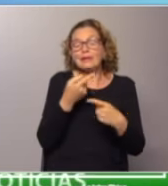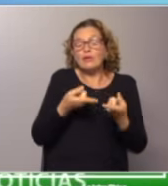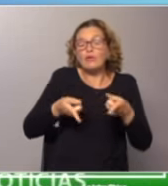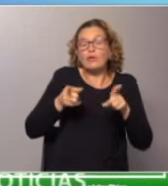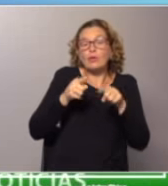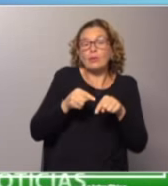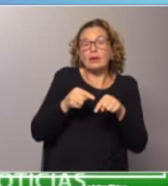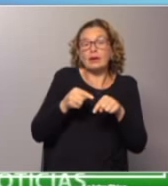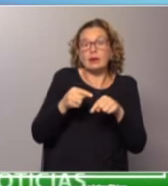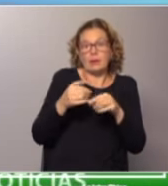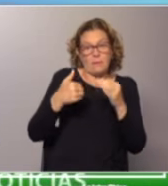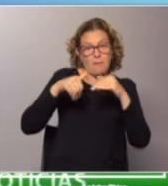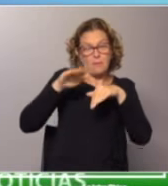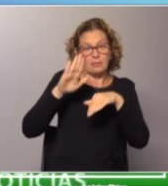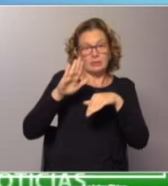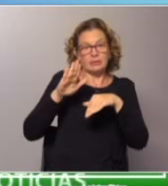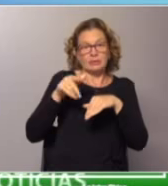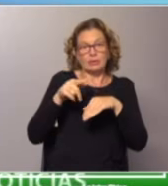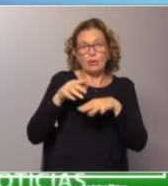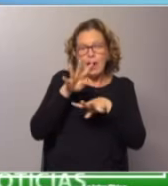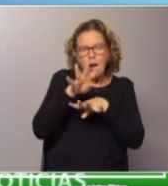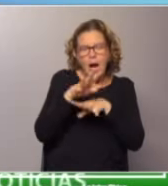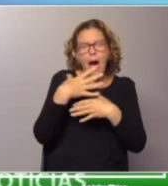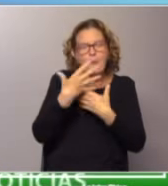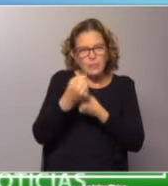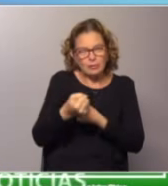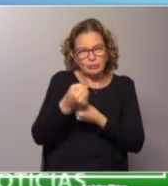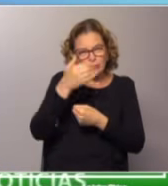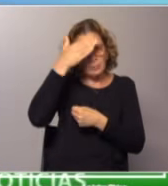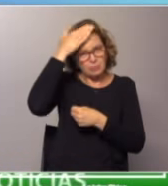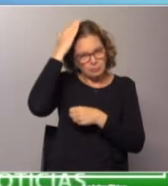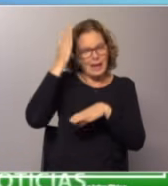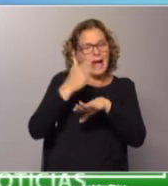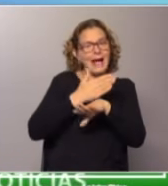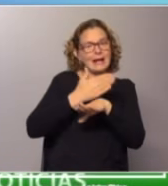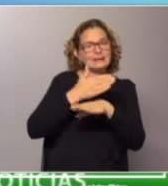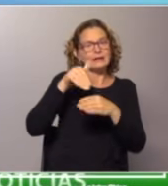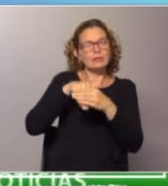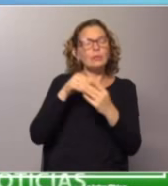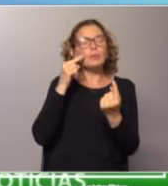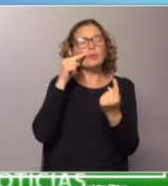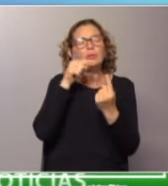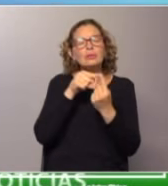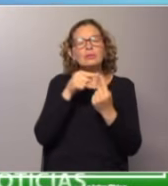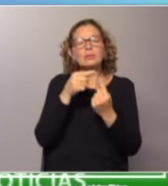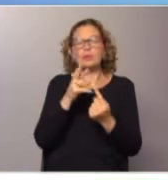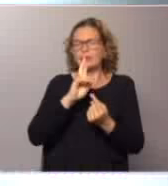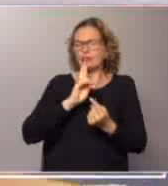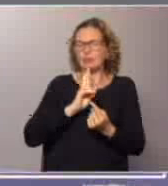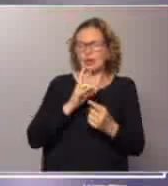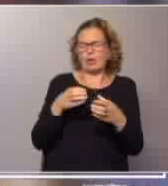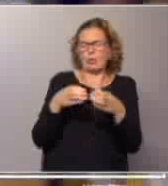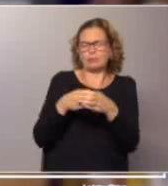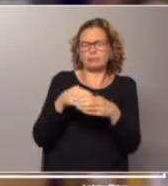los mítines a gran escala con sus seguidores que marcaron su carrera preelectoral establece el objetivo sería desafiar los resultados de los